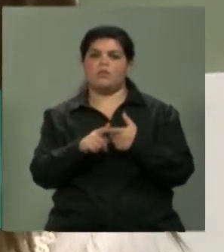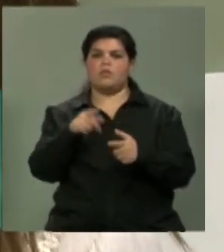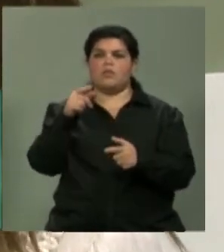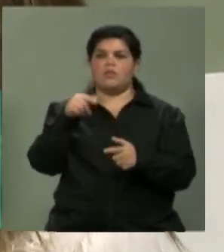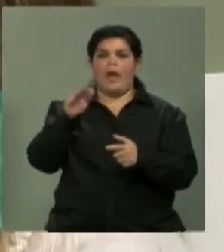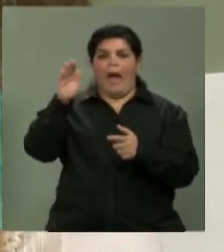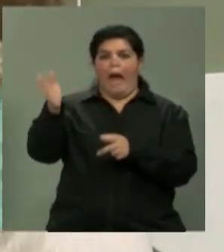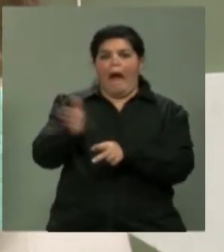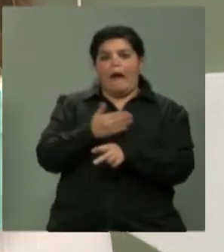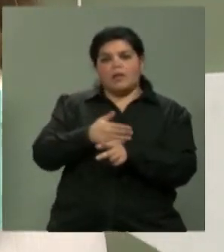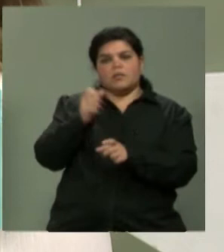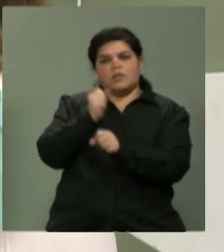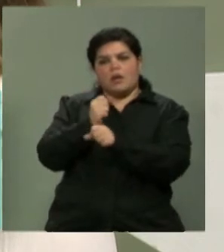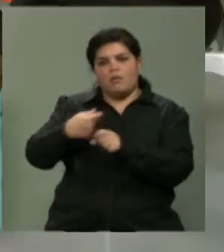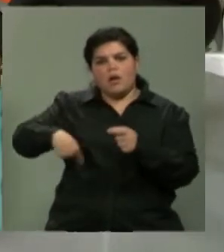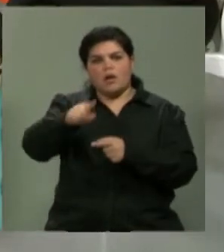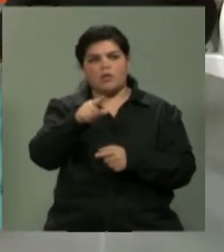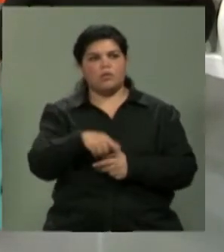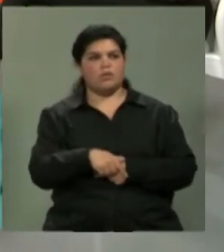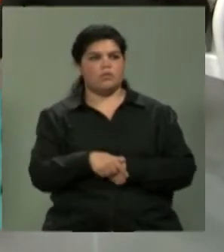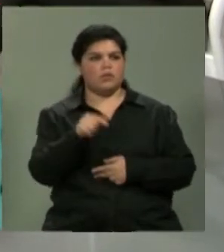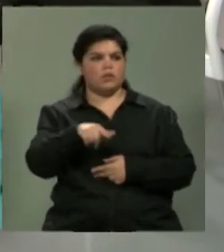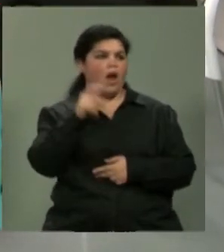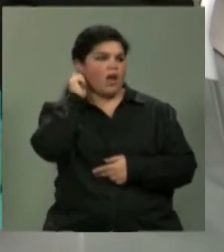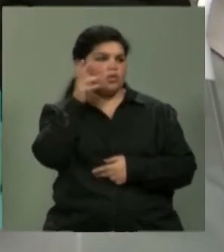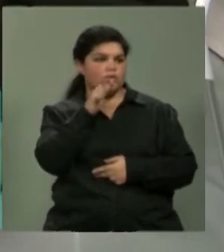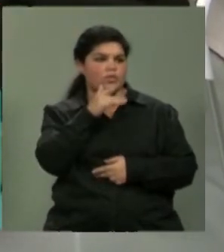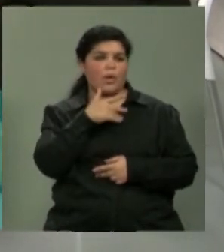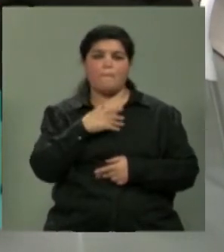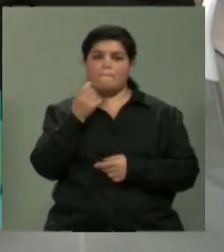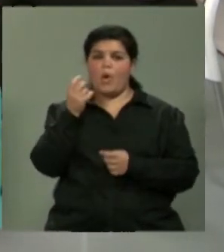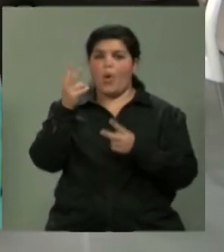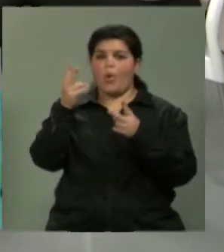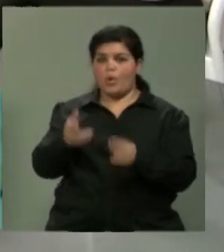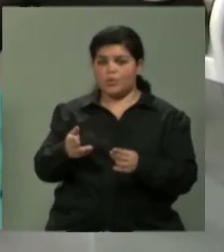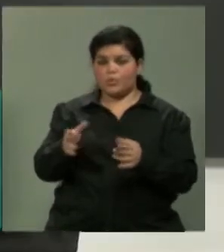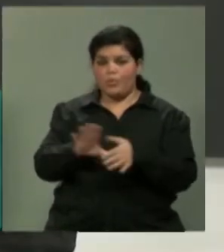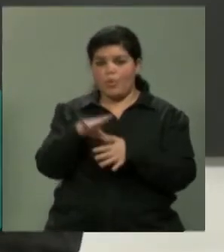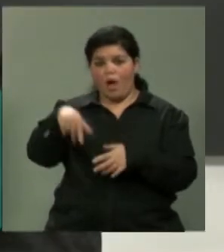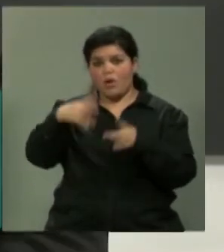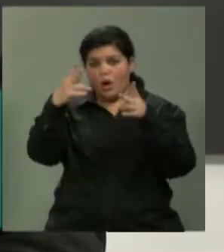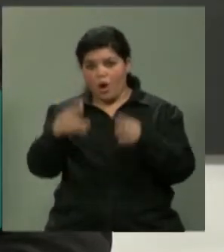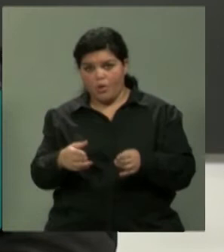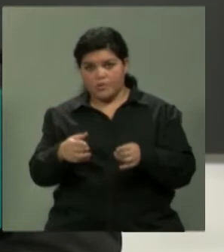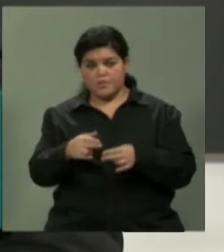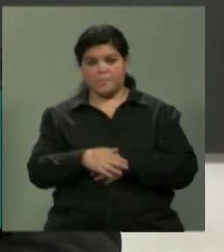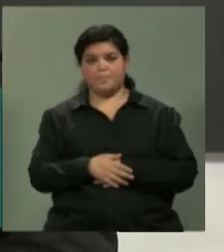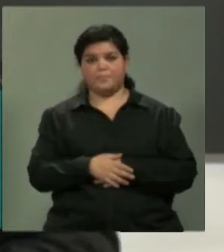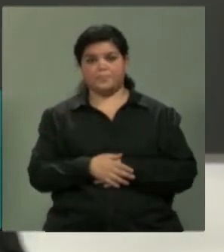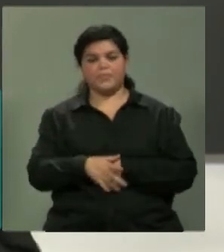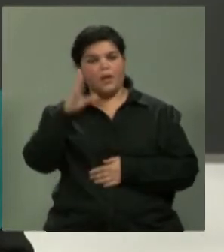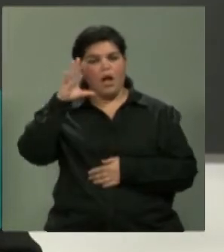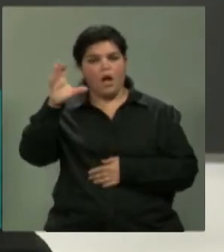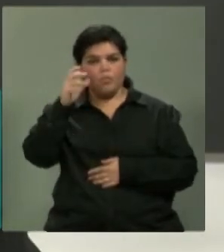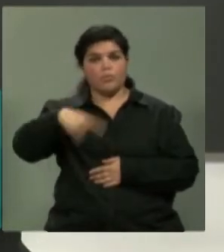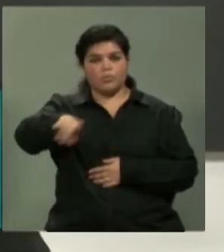más temprano. Un chico de 14 años no trabaja. Las corto porque justamente tenemos que ir al corte. Vamos a tener que ir al corte. Recuerden que ustedes